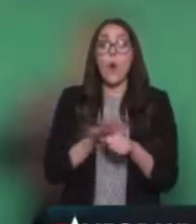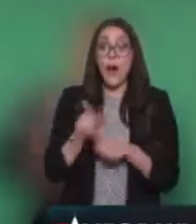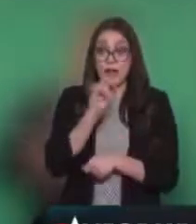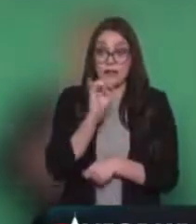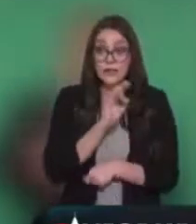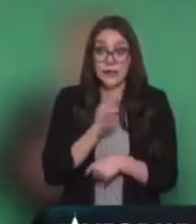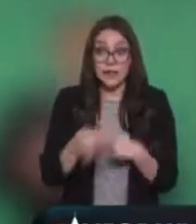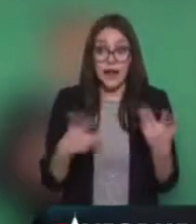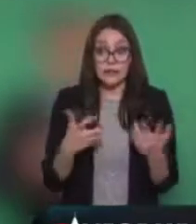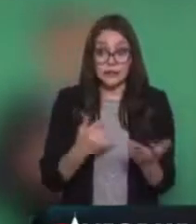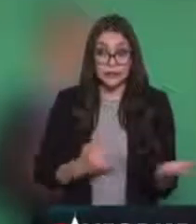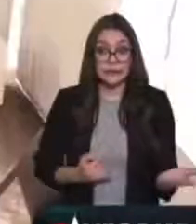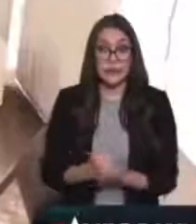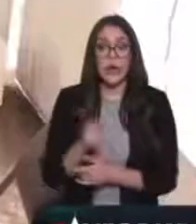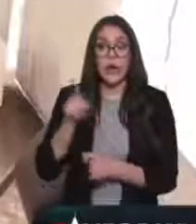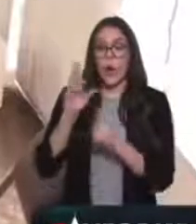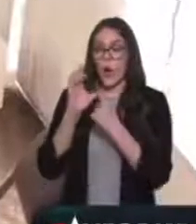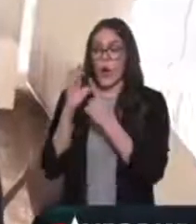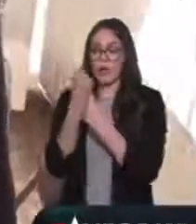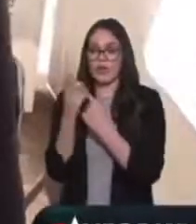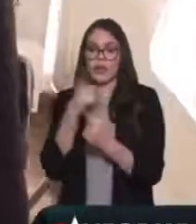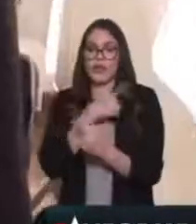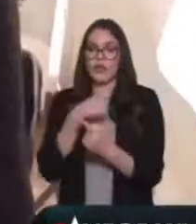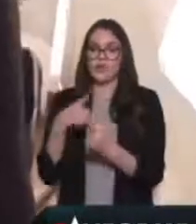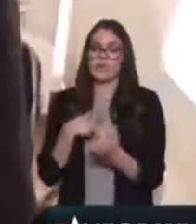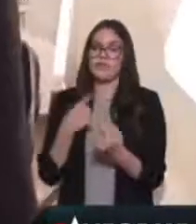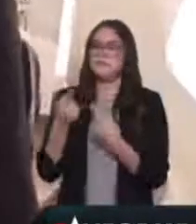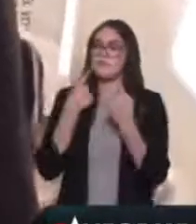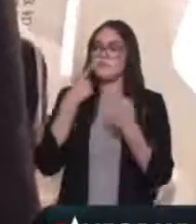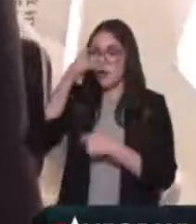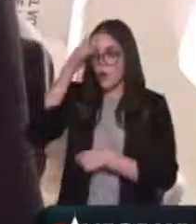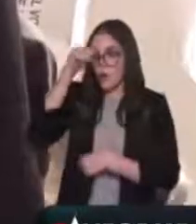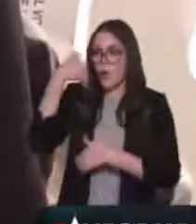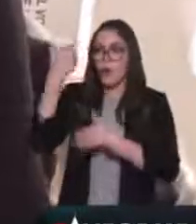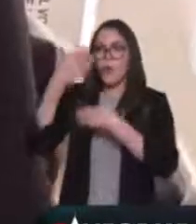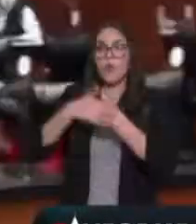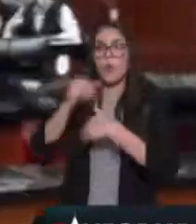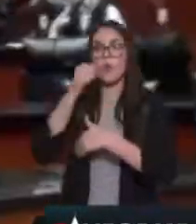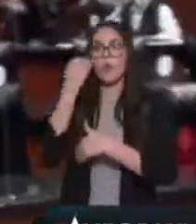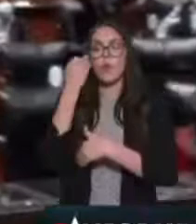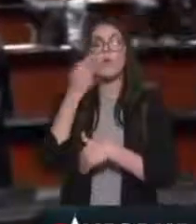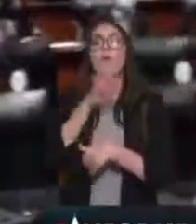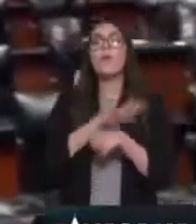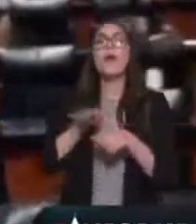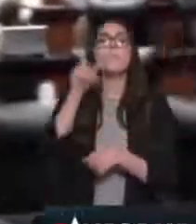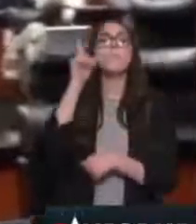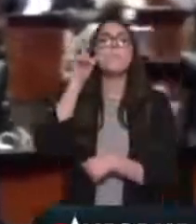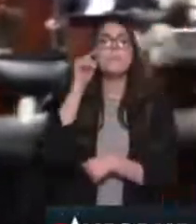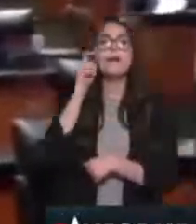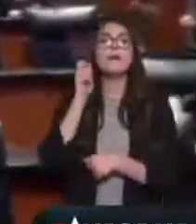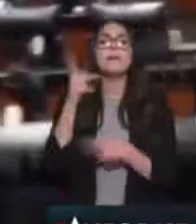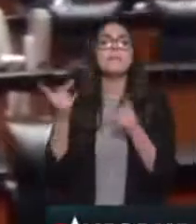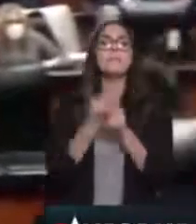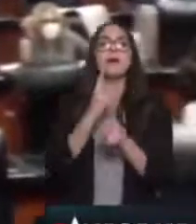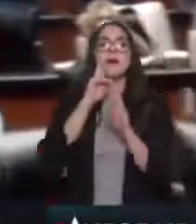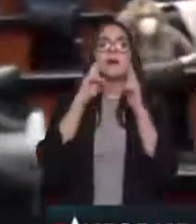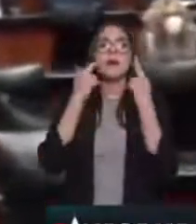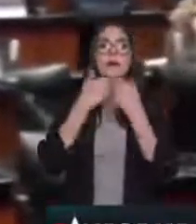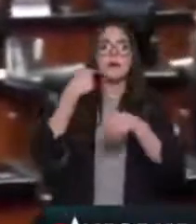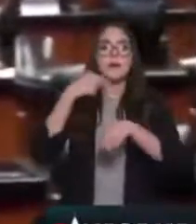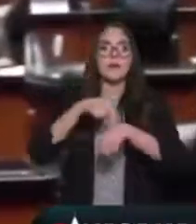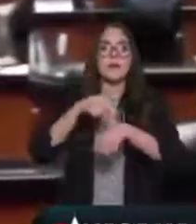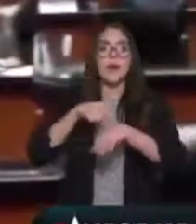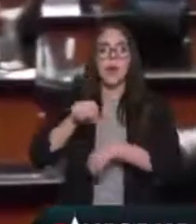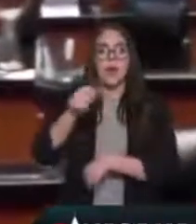ocurrir, la Comisión Permanente debe aprobar un nuevo periodo extraordinario, lo que podría determinarse mañana en la sesión convocada para las 11